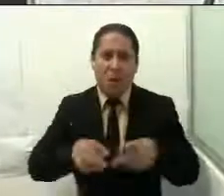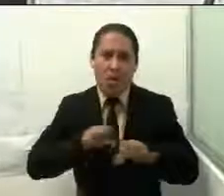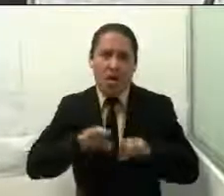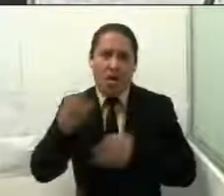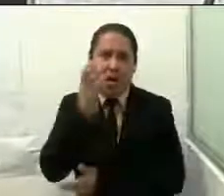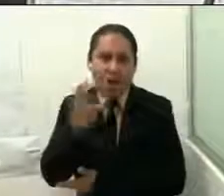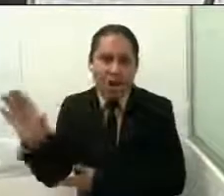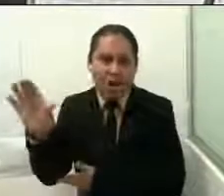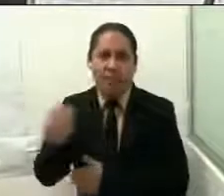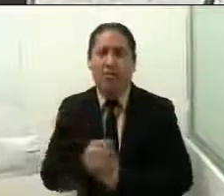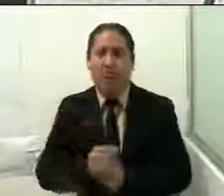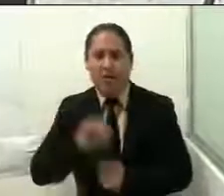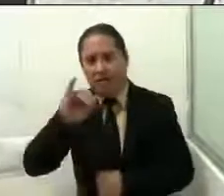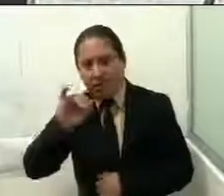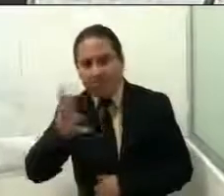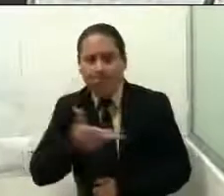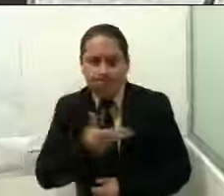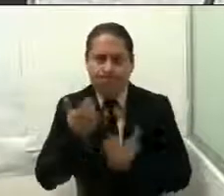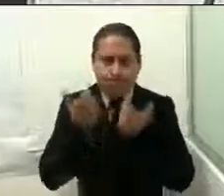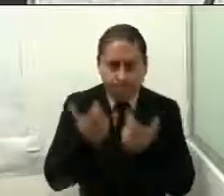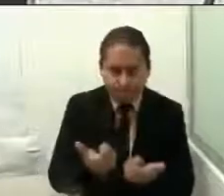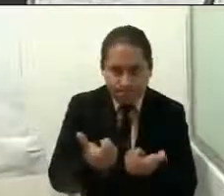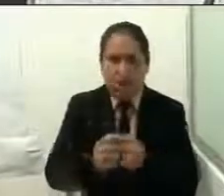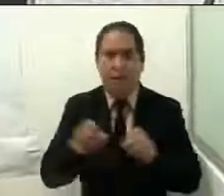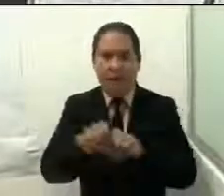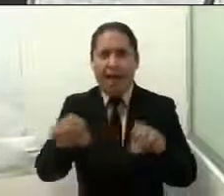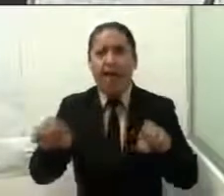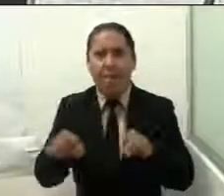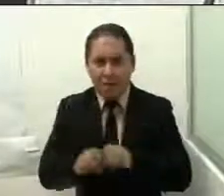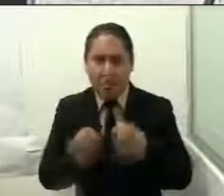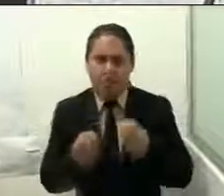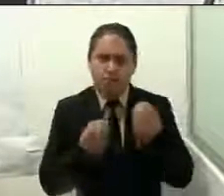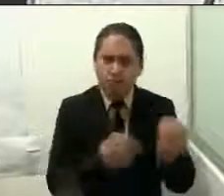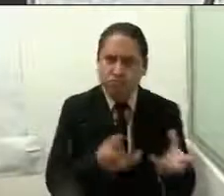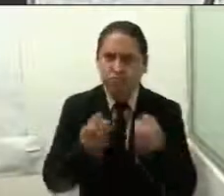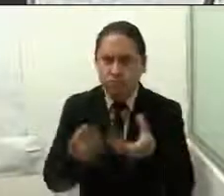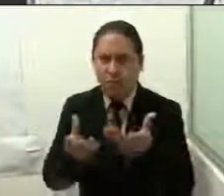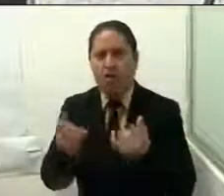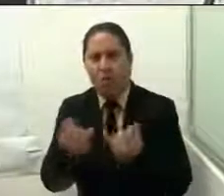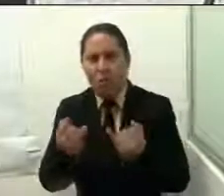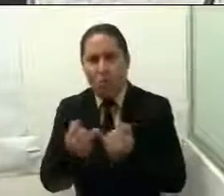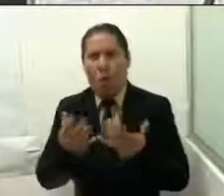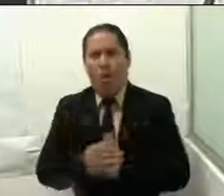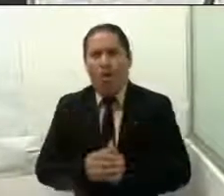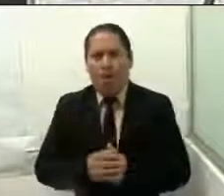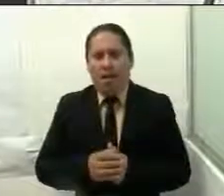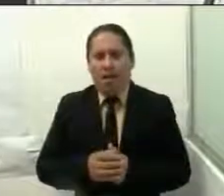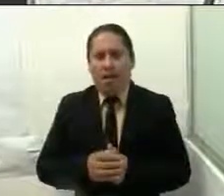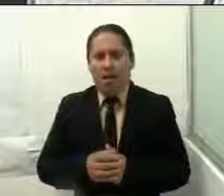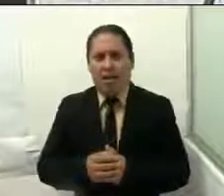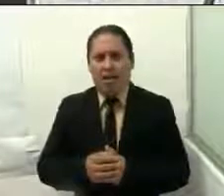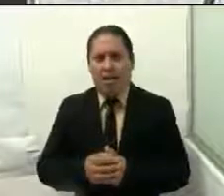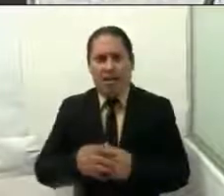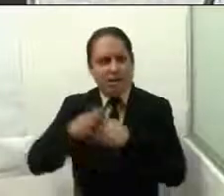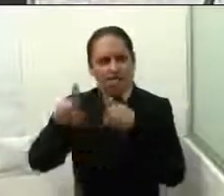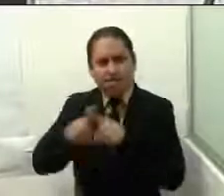infraestructura productiva equipamiento agrícola y pecuario establecido establecimiento y